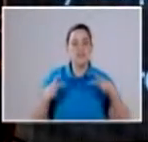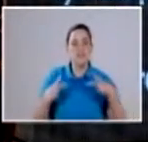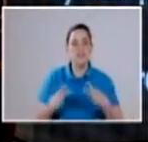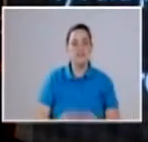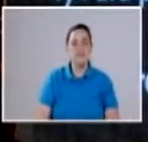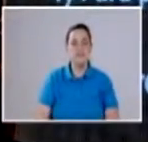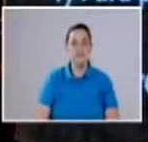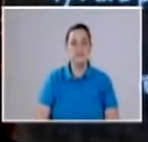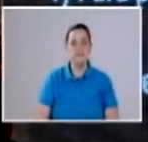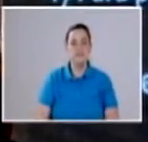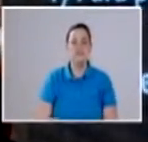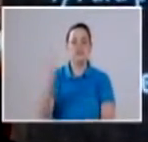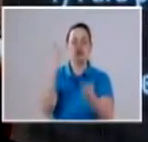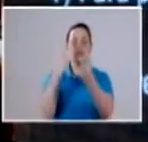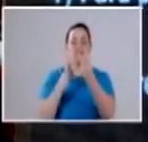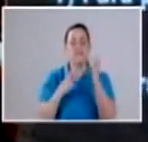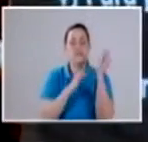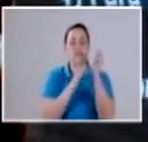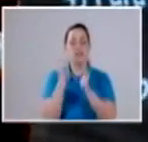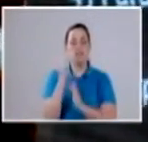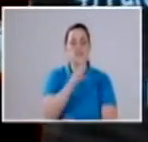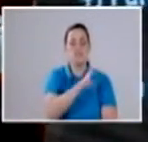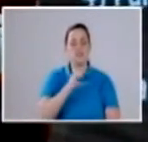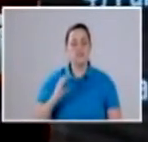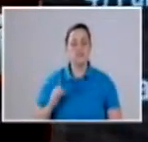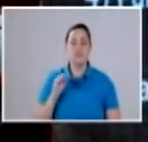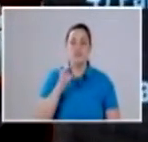manera. Viene Jesucristo a su vida